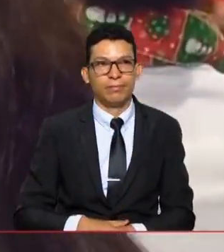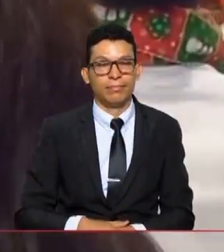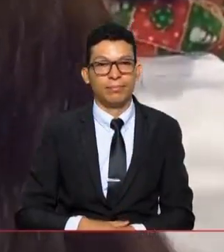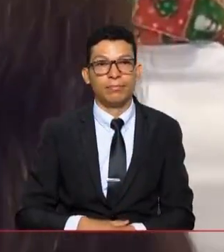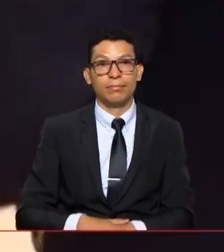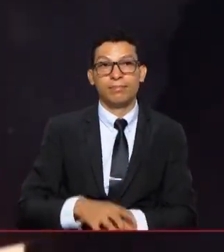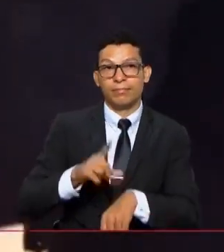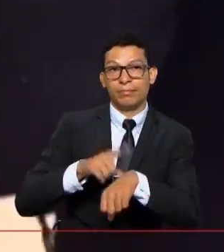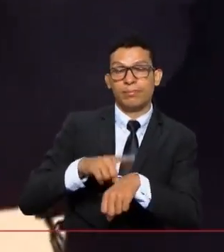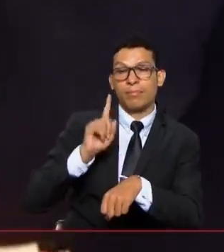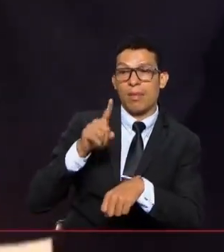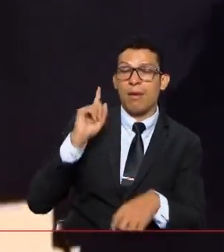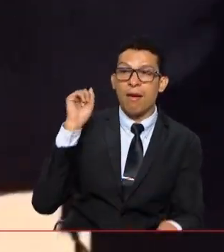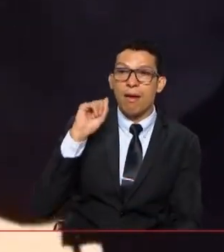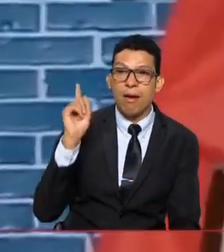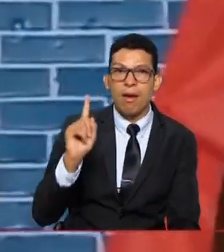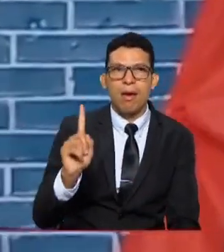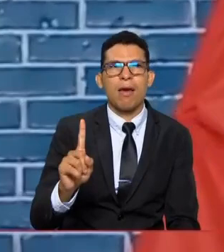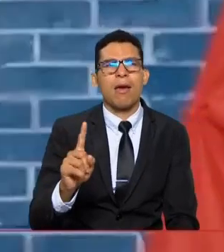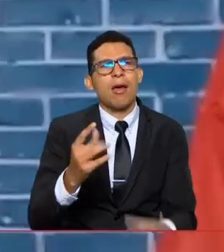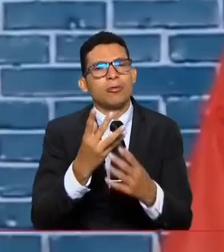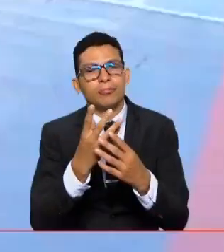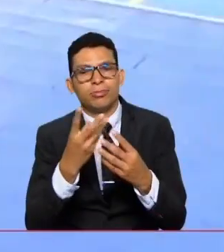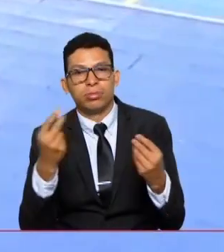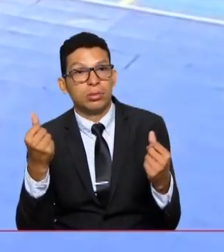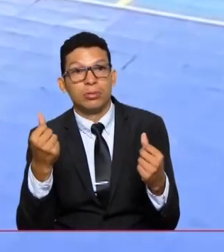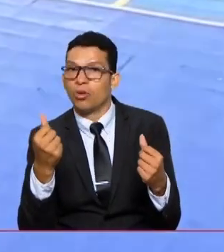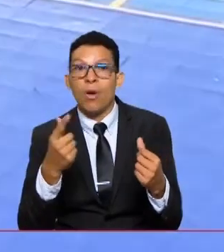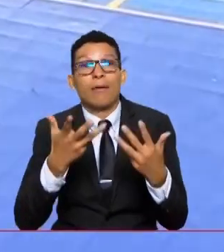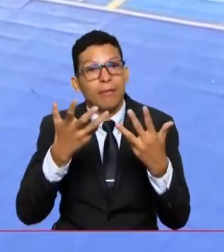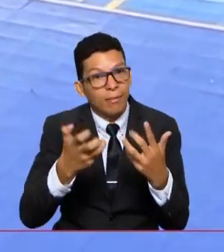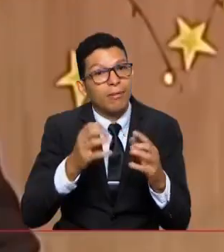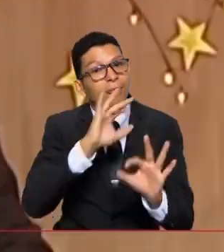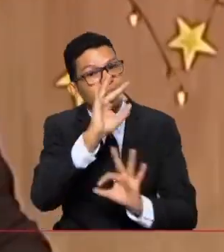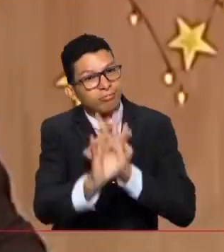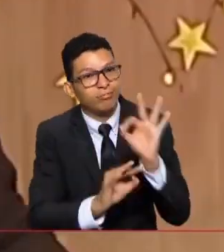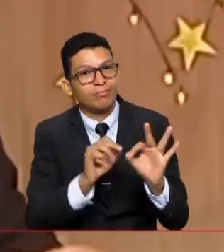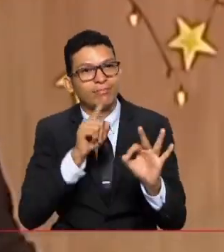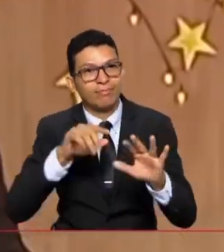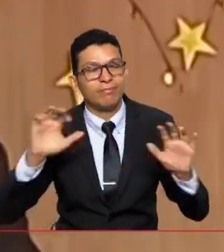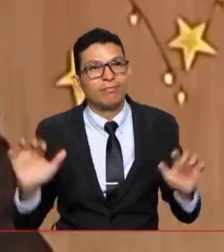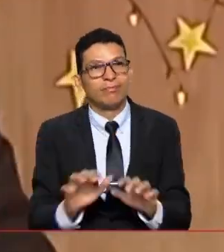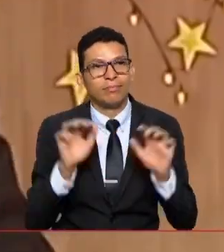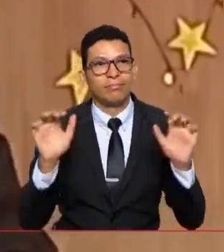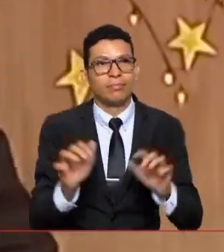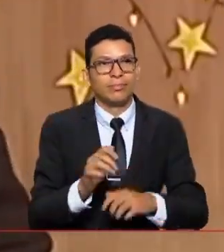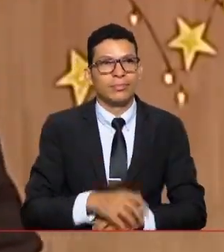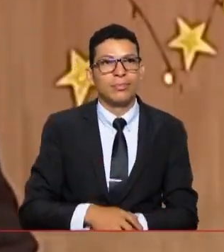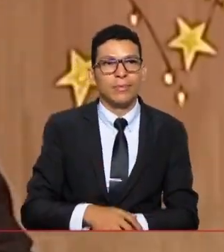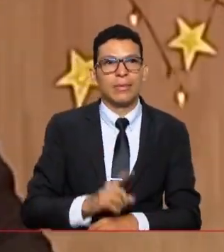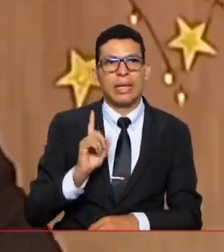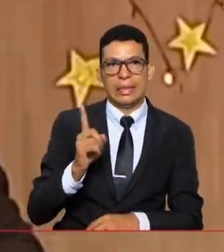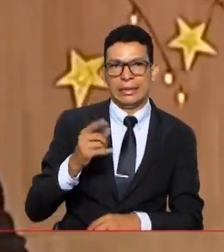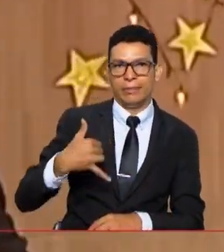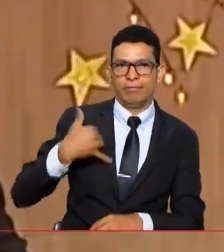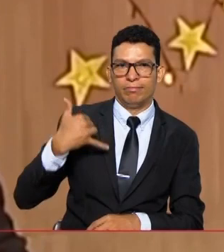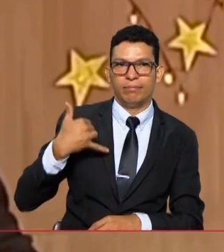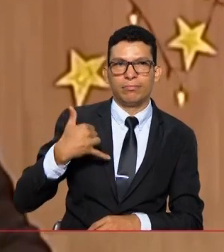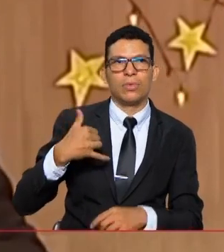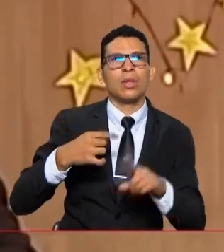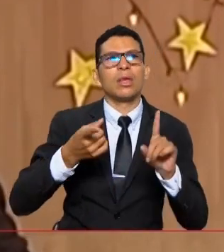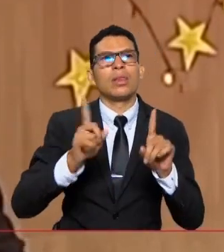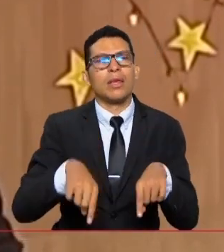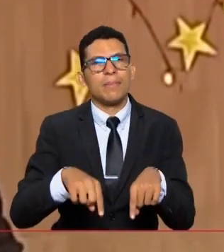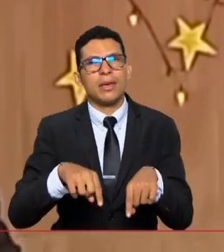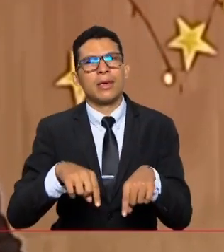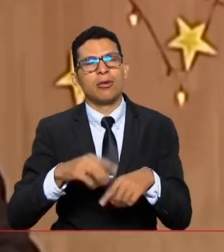tratado de desvanecer, los docentes buscan preservarlo con estas actividades. Pues hay que revivirlo con estos jóvenes, pues para que también haya